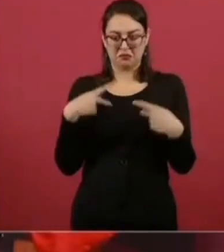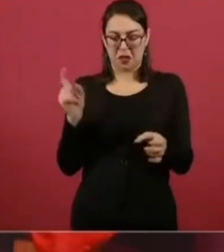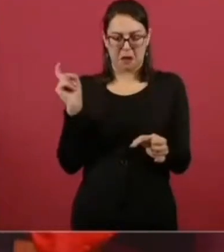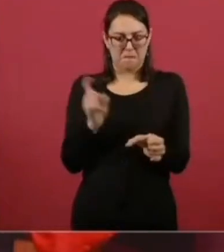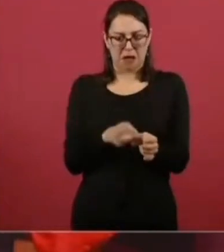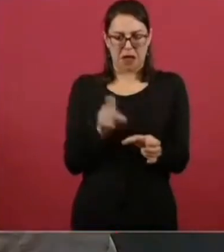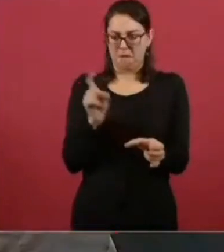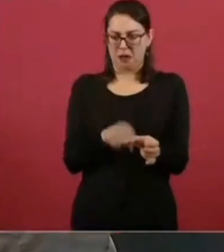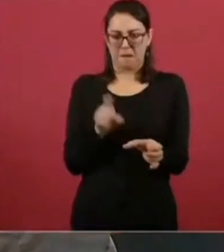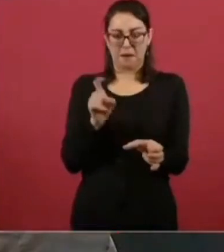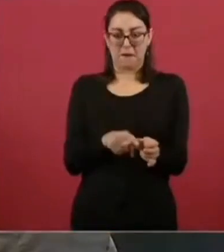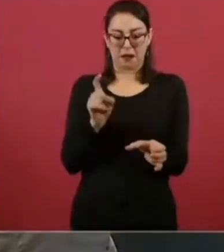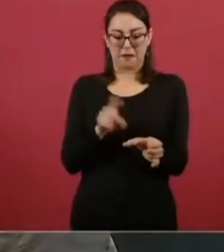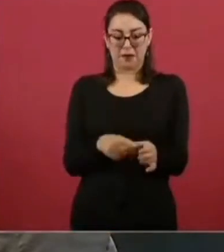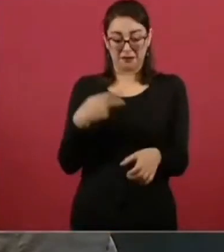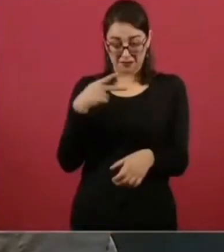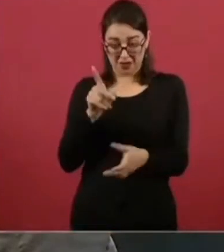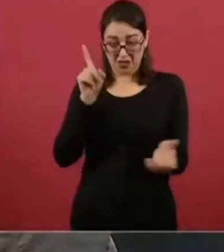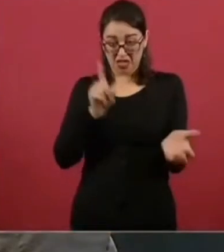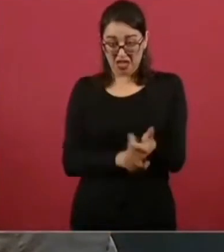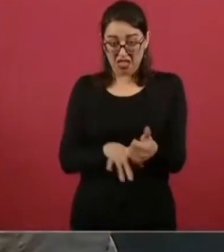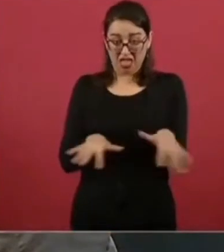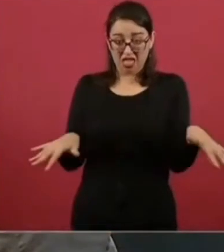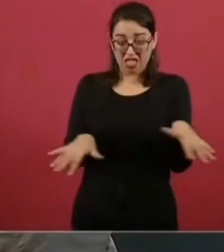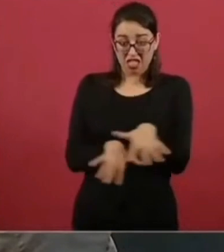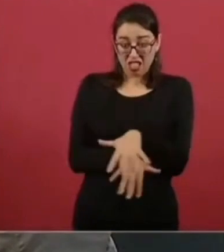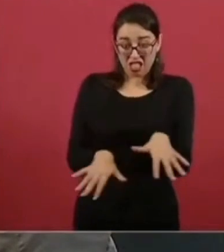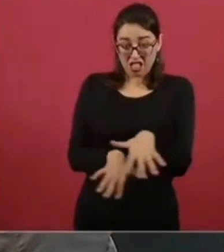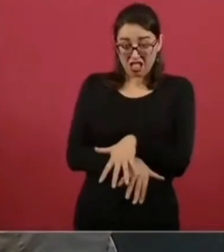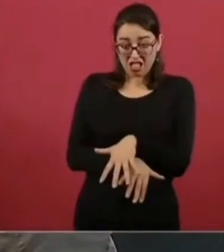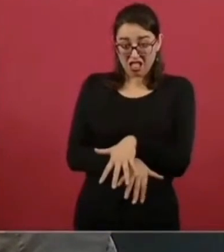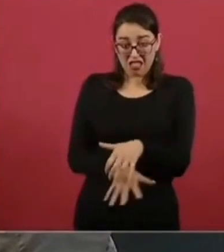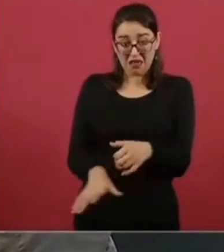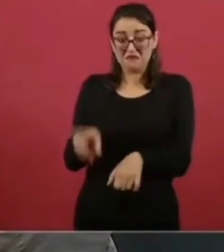sino cuidar la calidad.